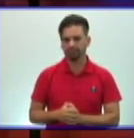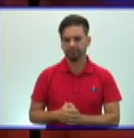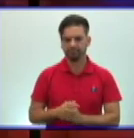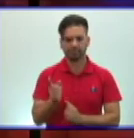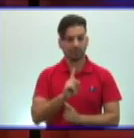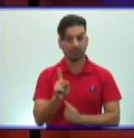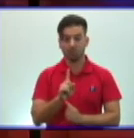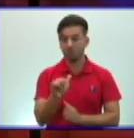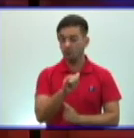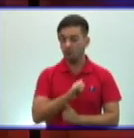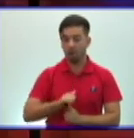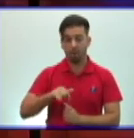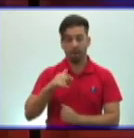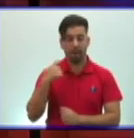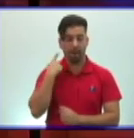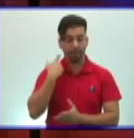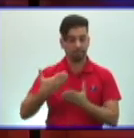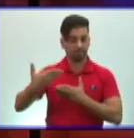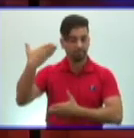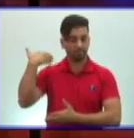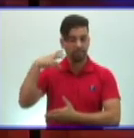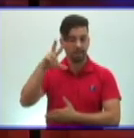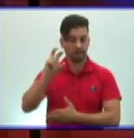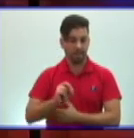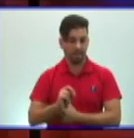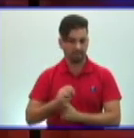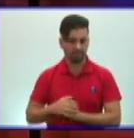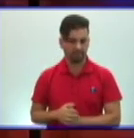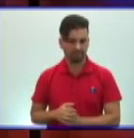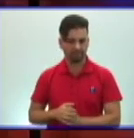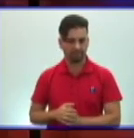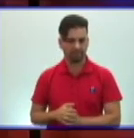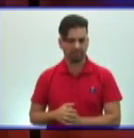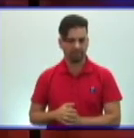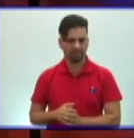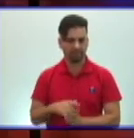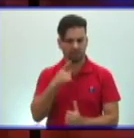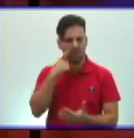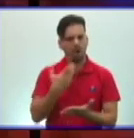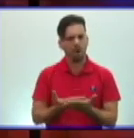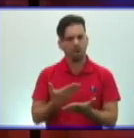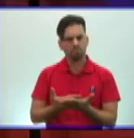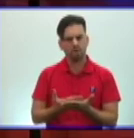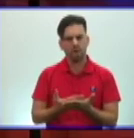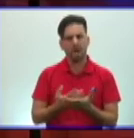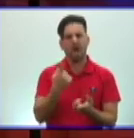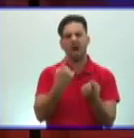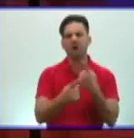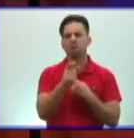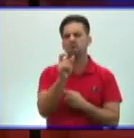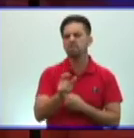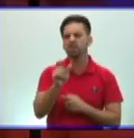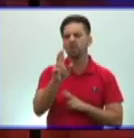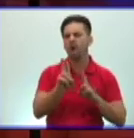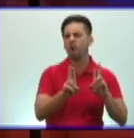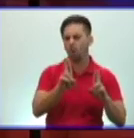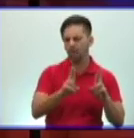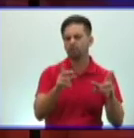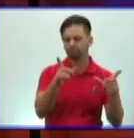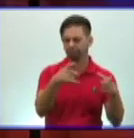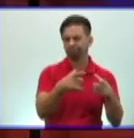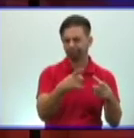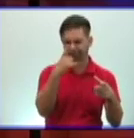años. Y de igual manera, como usted puede observar, hay quienes están en desacuerdo con eso. Y tal como aparece